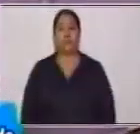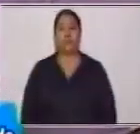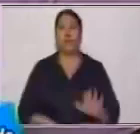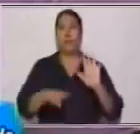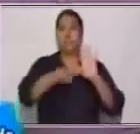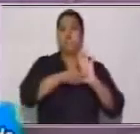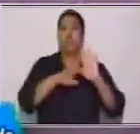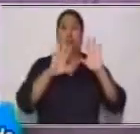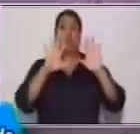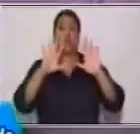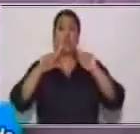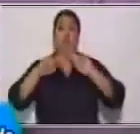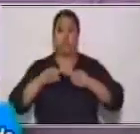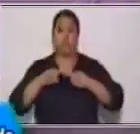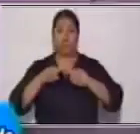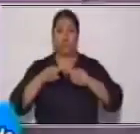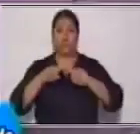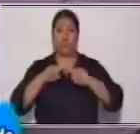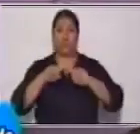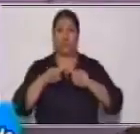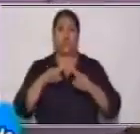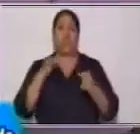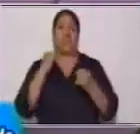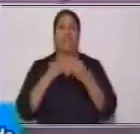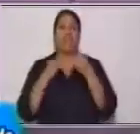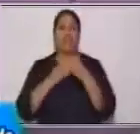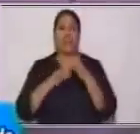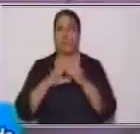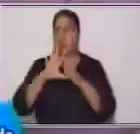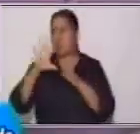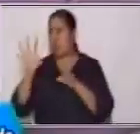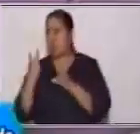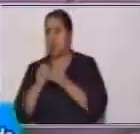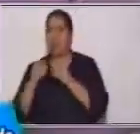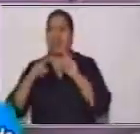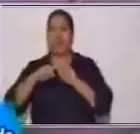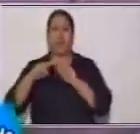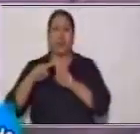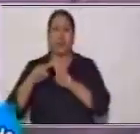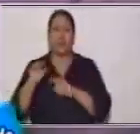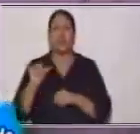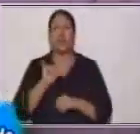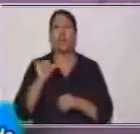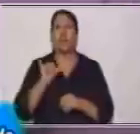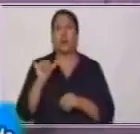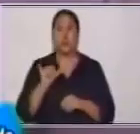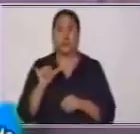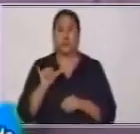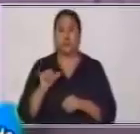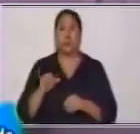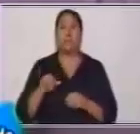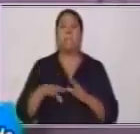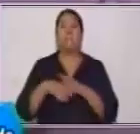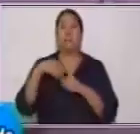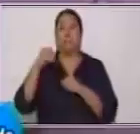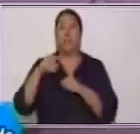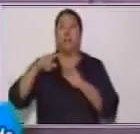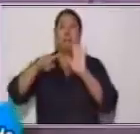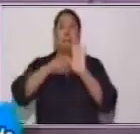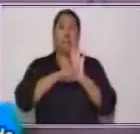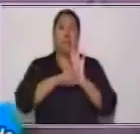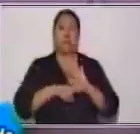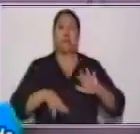menos 10x, y terminamos todas las que tienen términos x, signo igual, menos 8 por 3,